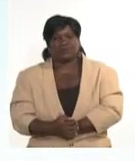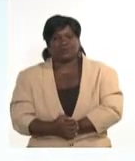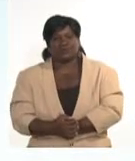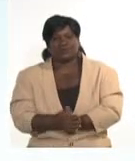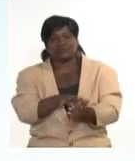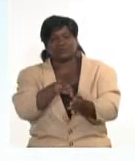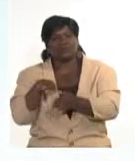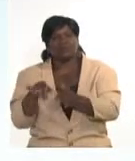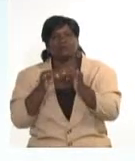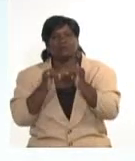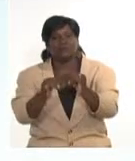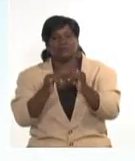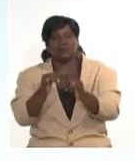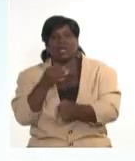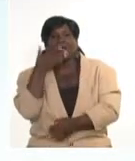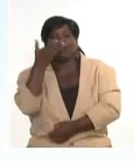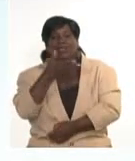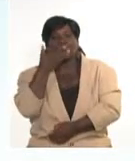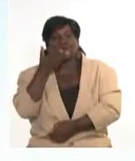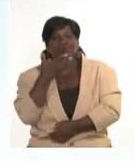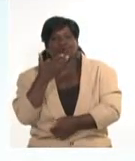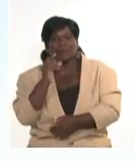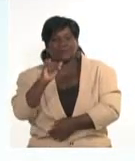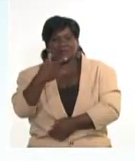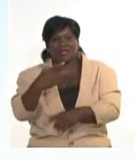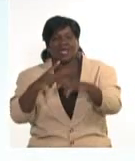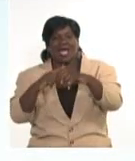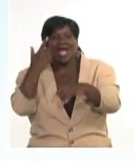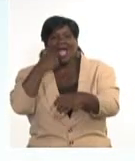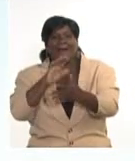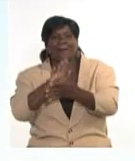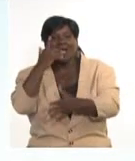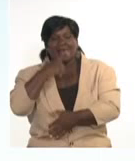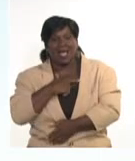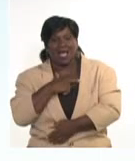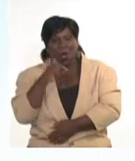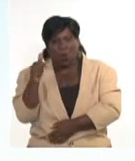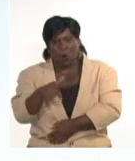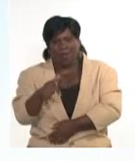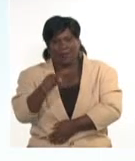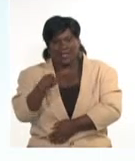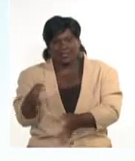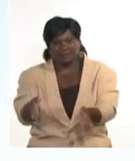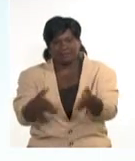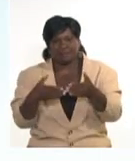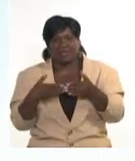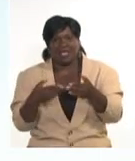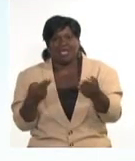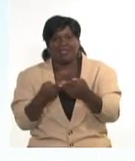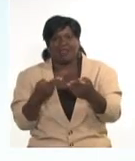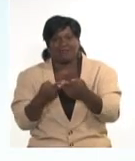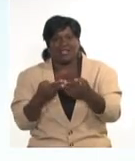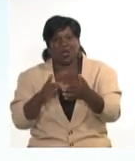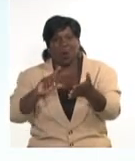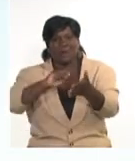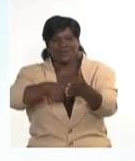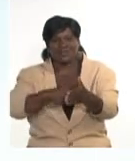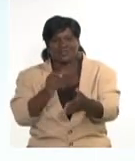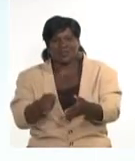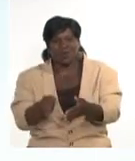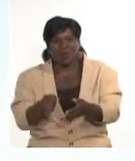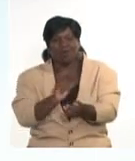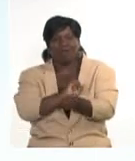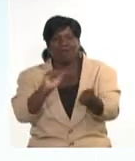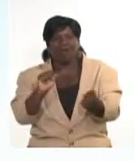También es noticia que el discurso de Kamala Harris en la noche de este jueves, al concluir la Convención Nacional Demócrata, que la coronó candidata oficial